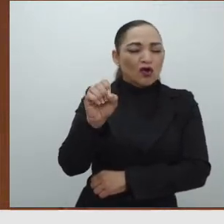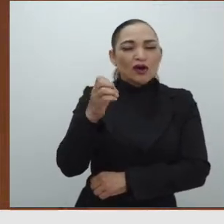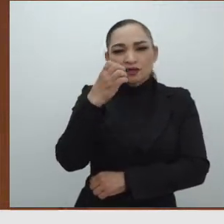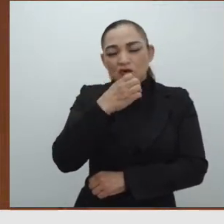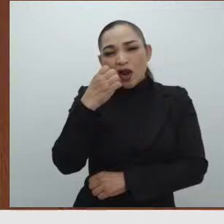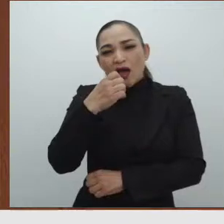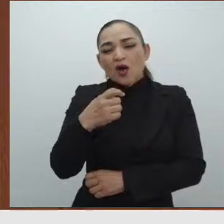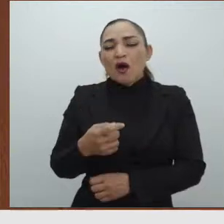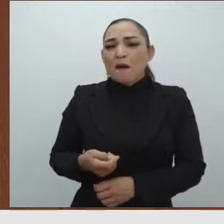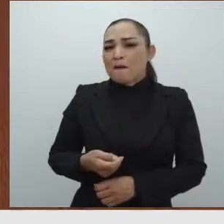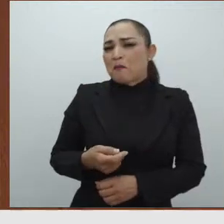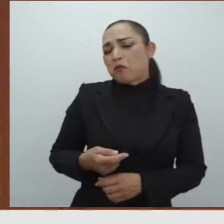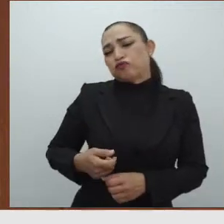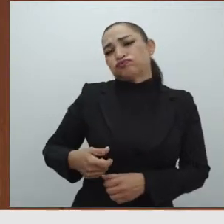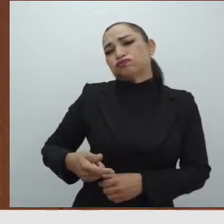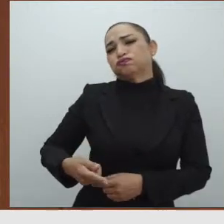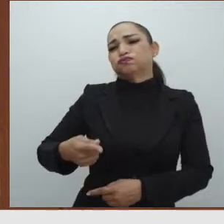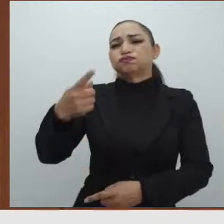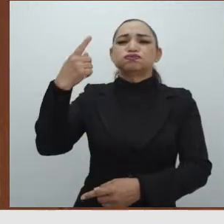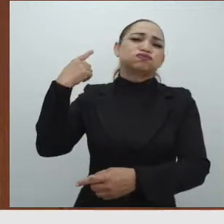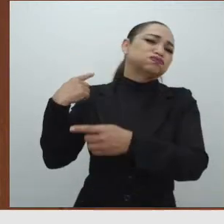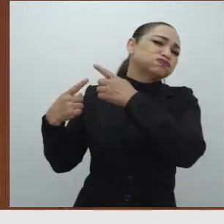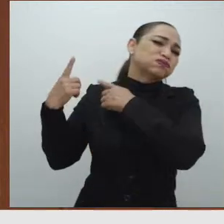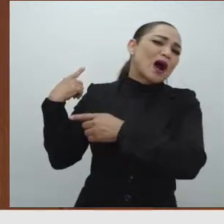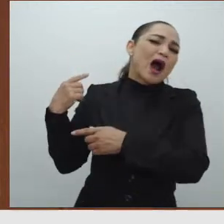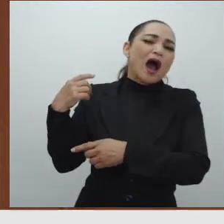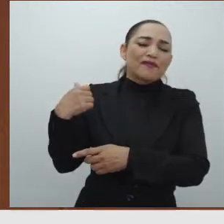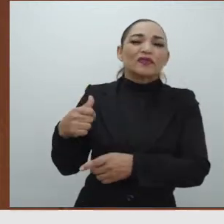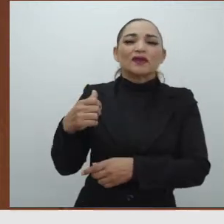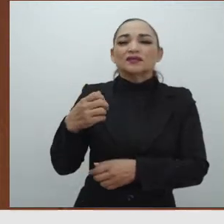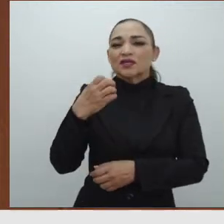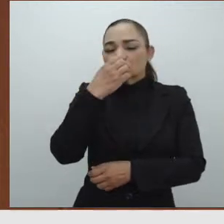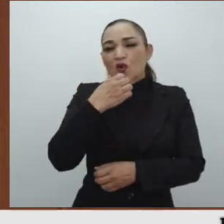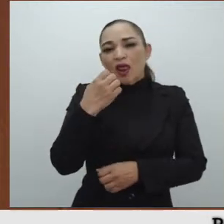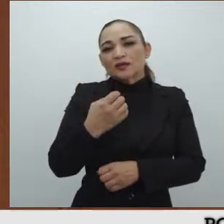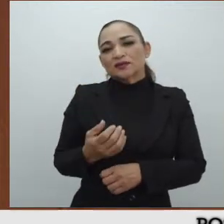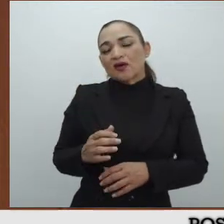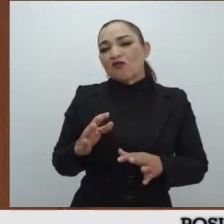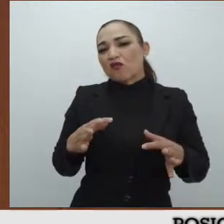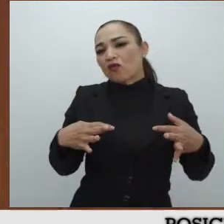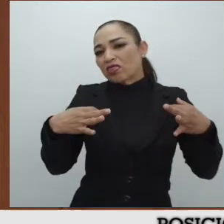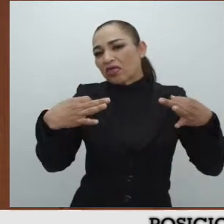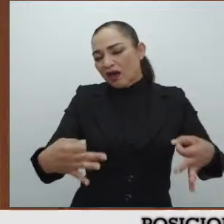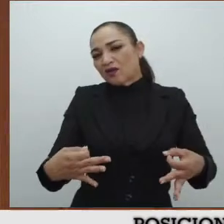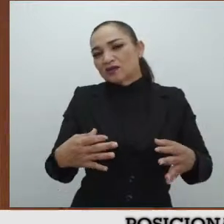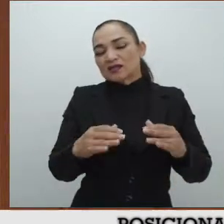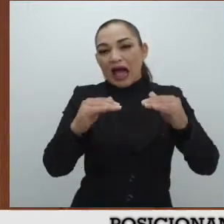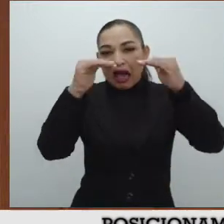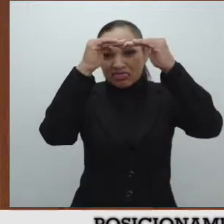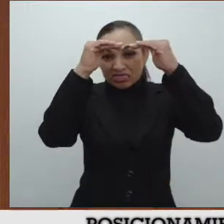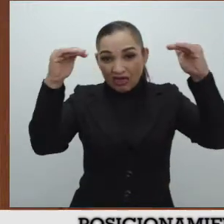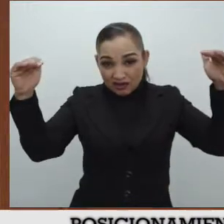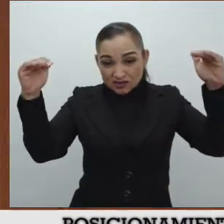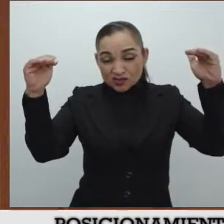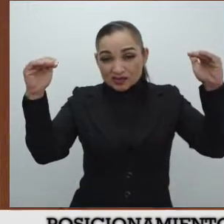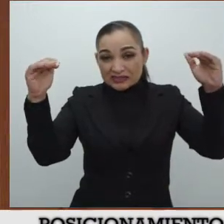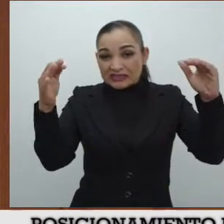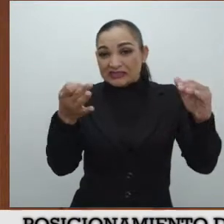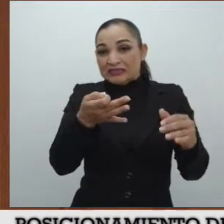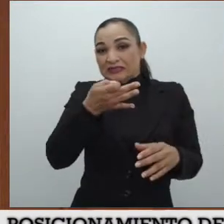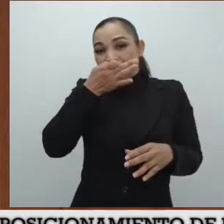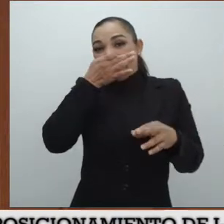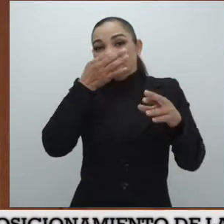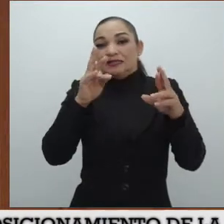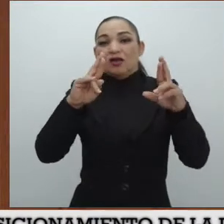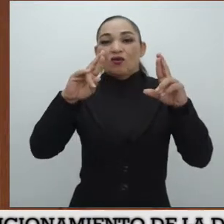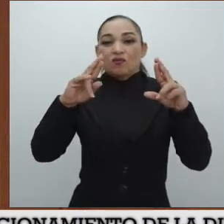las primeras escuelas que se fundaron ahí, ya están los techos ya por derrumbarse. Pero